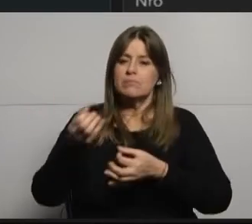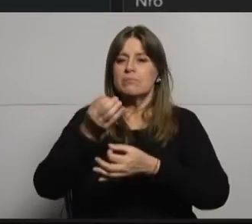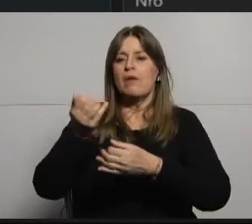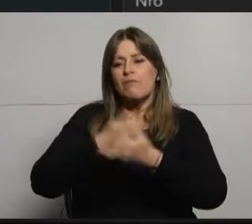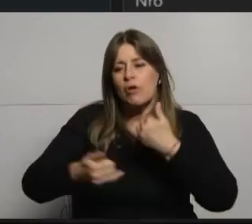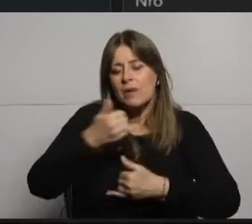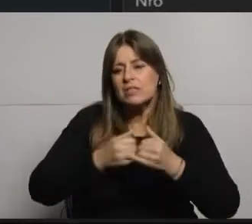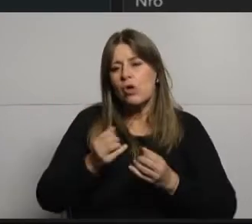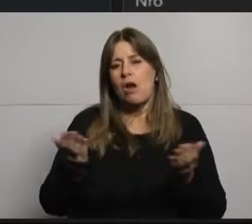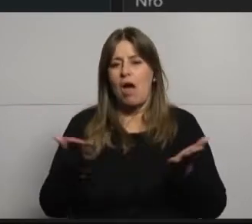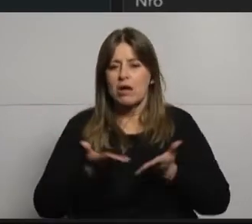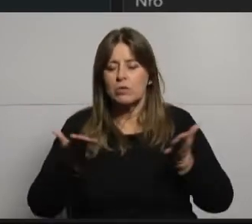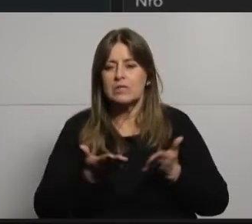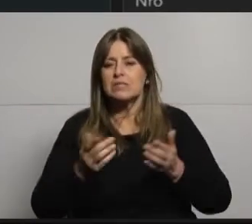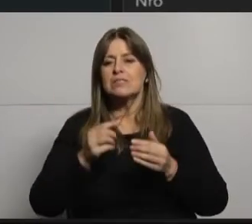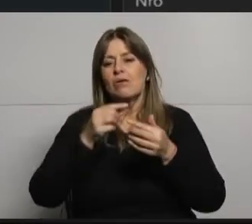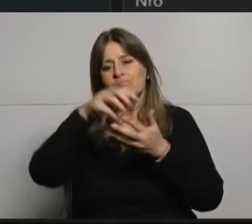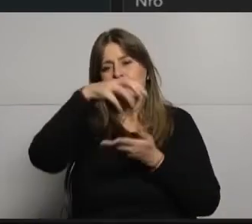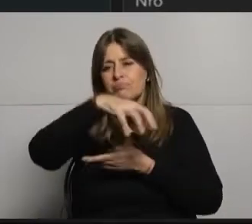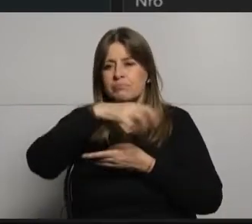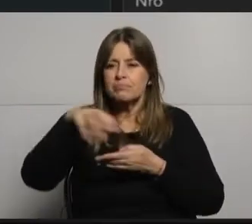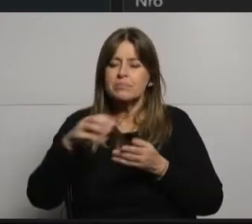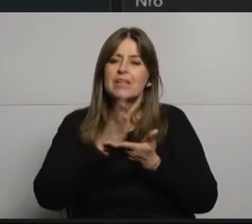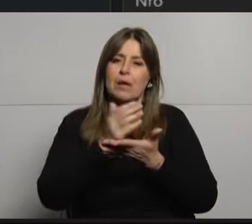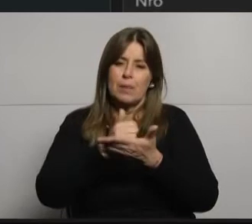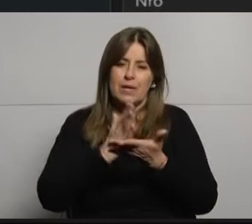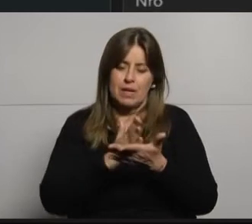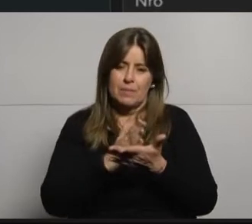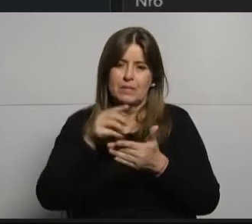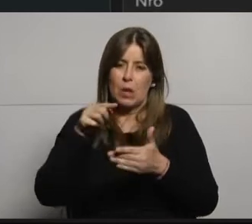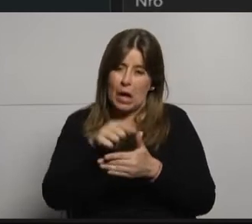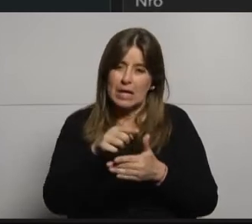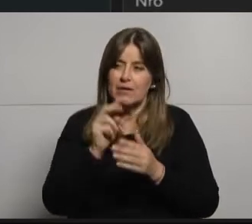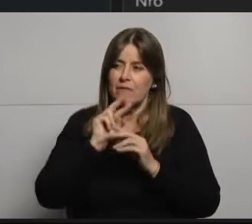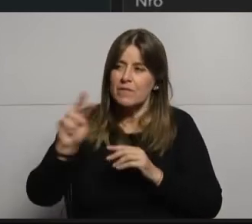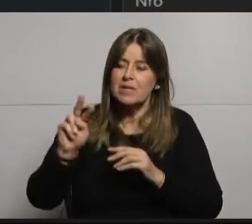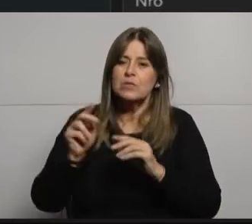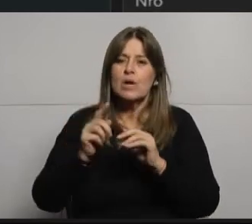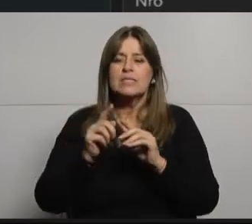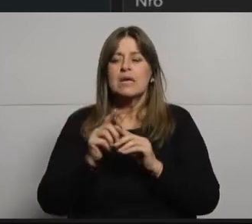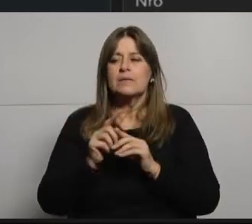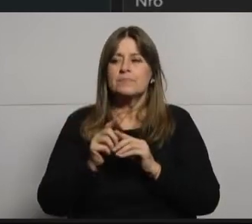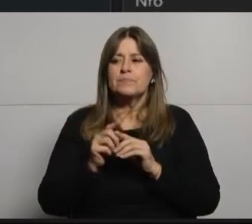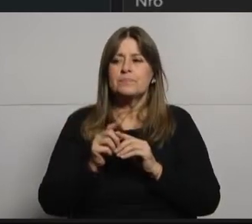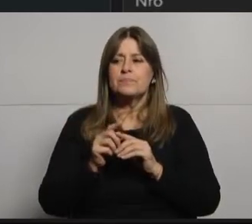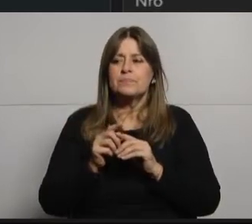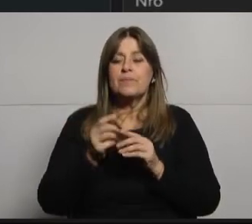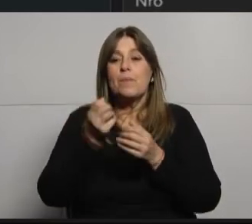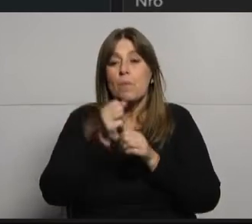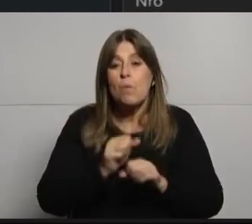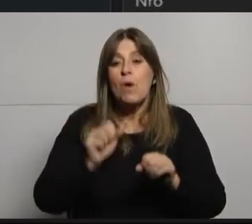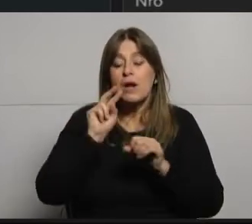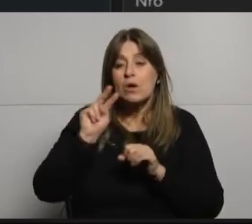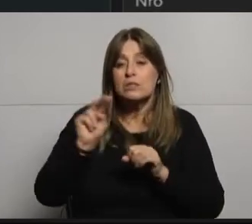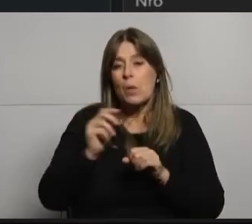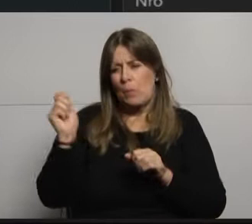información actualizada, desagregada por departamento. Entonces ahí está en el visualizador que